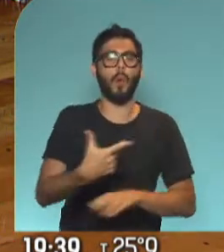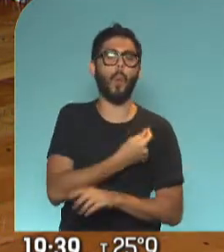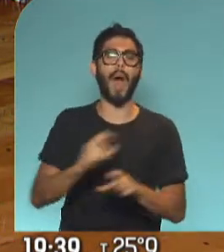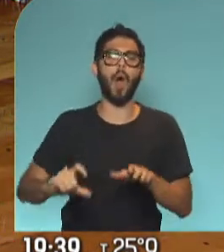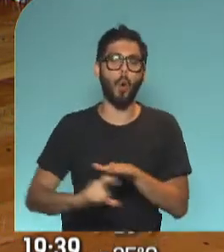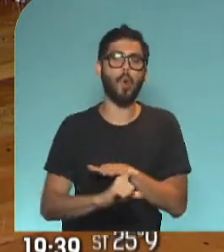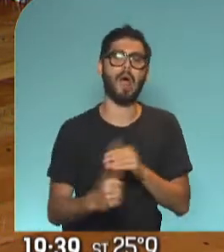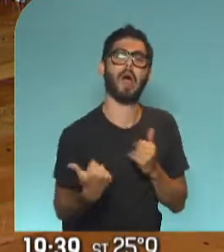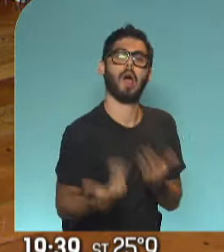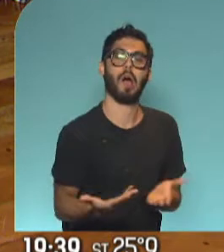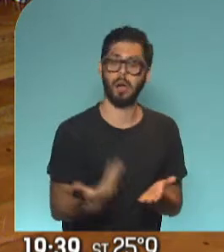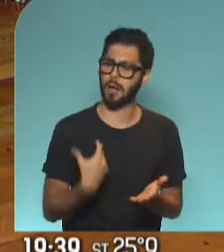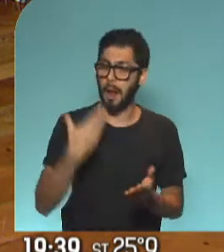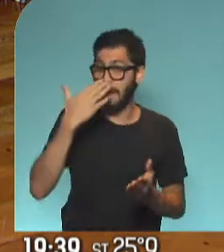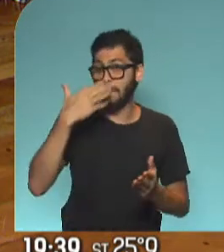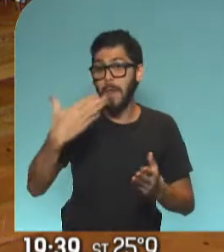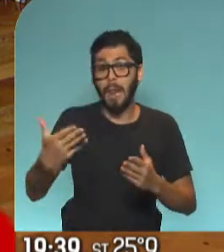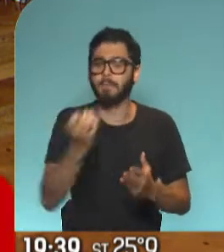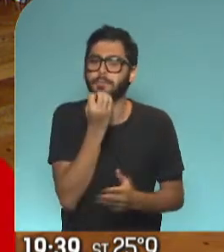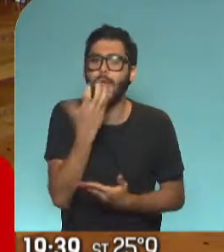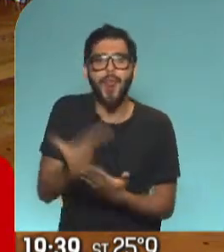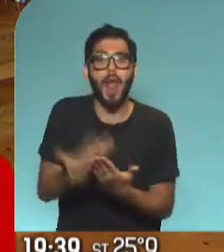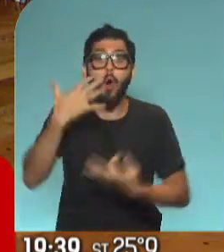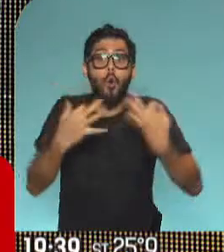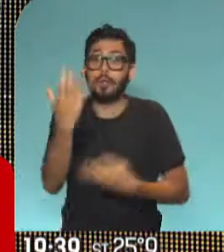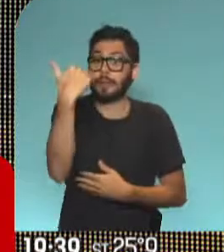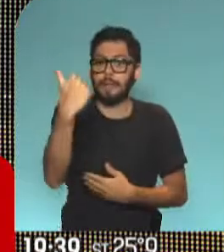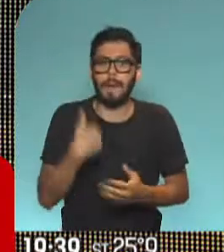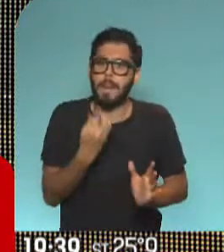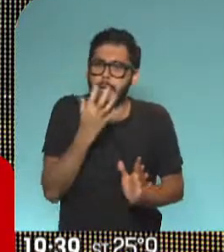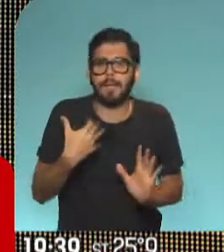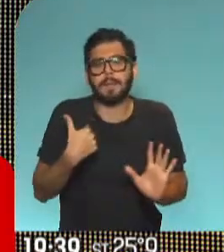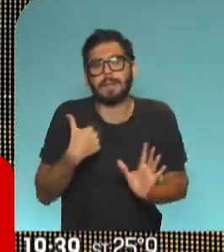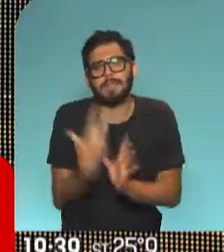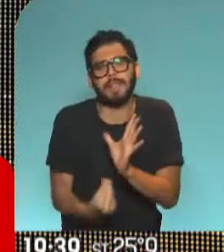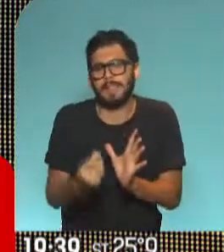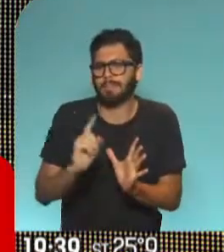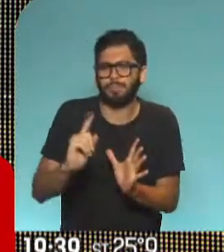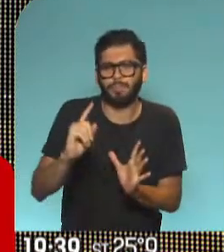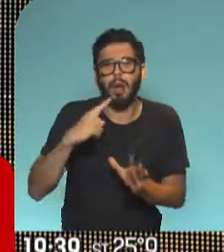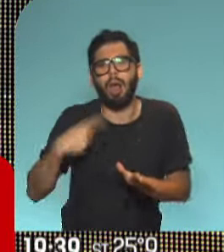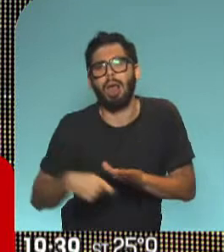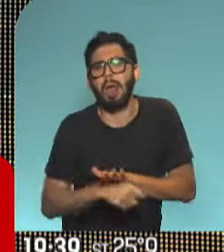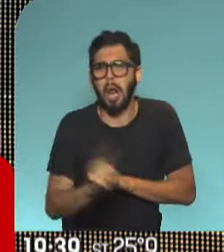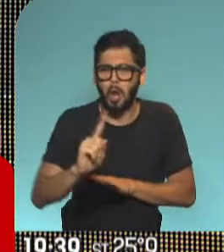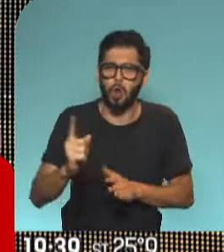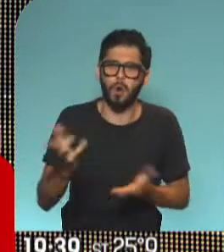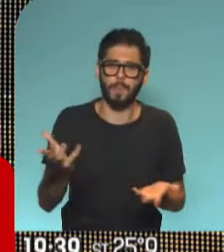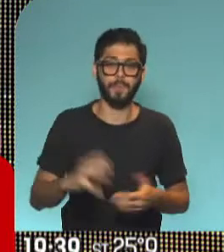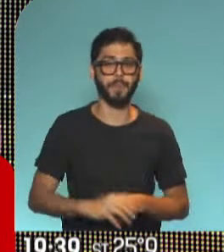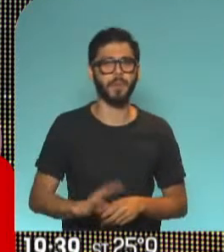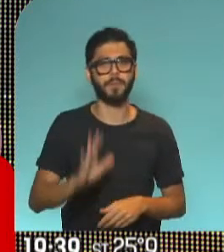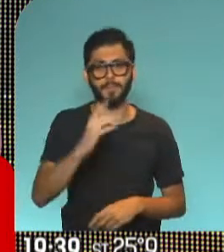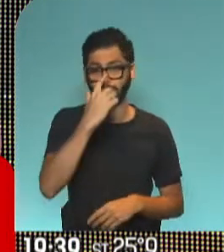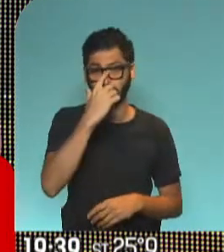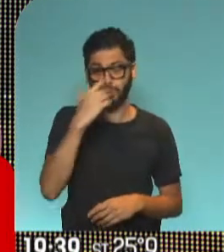la situación era otra, absolutamente diferente, no había nada para esconder. No, pero nosotros, yo particularmente